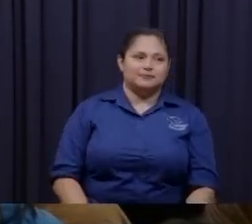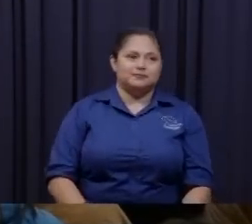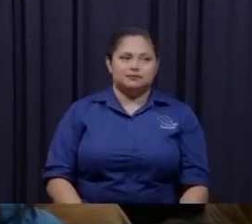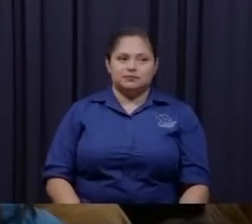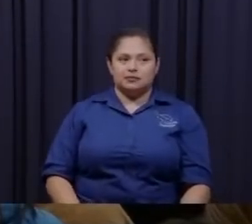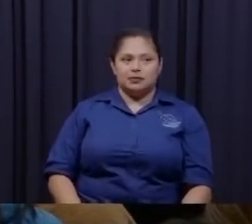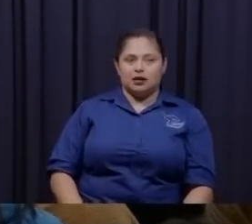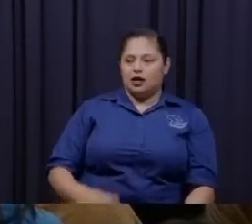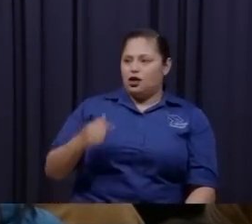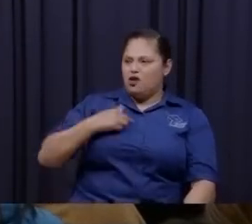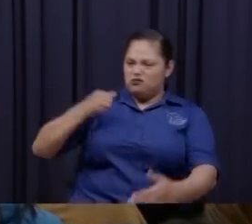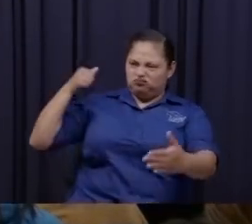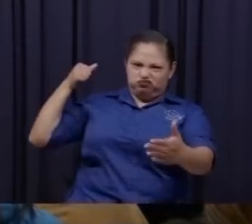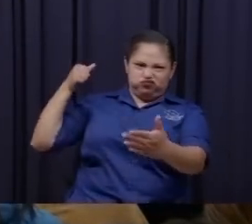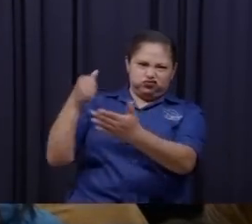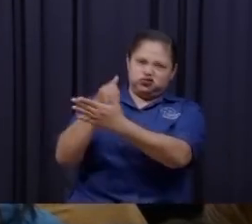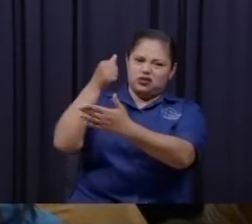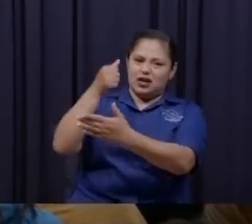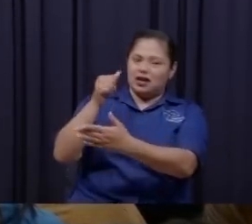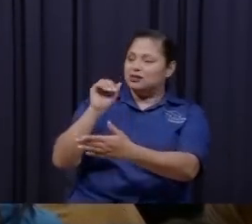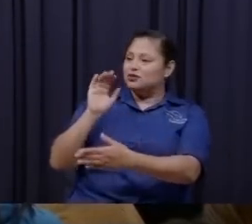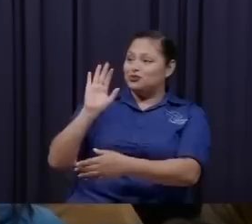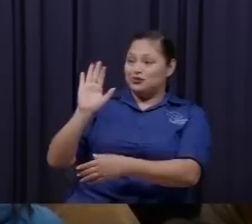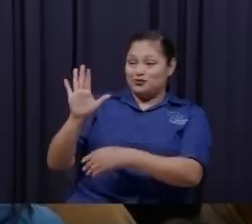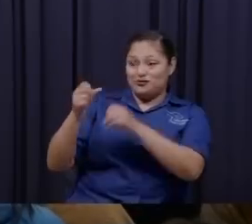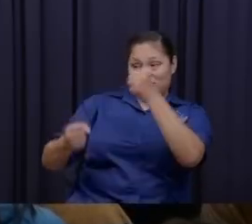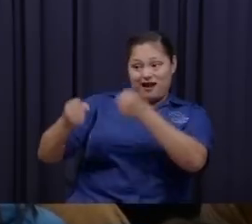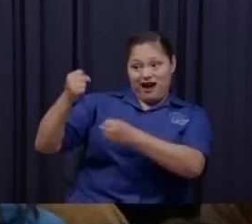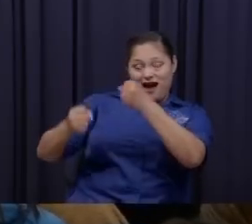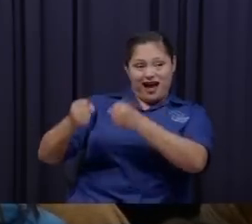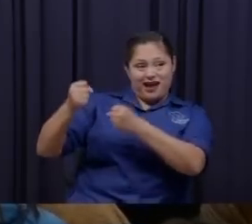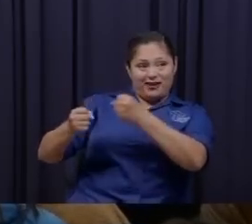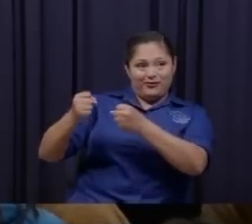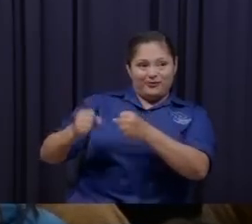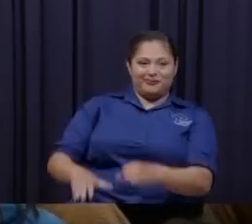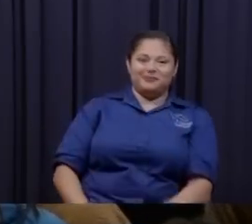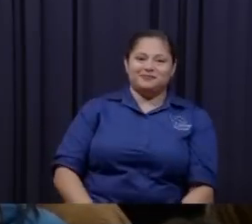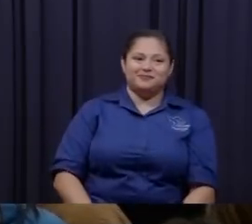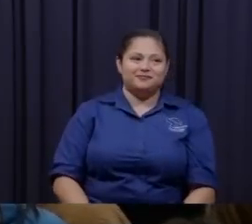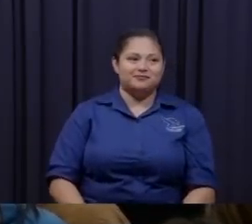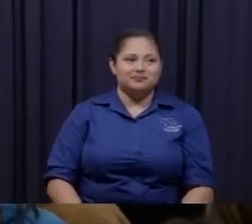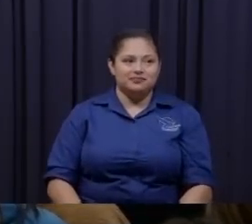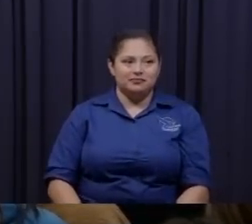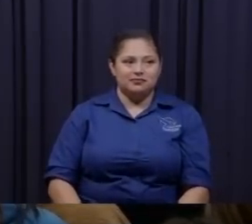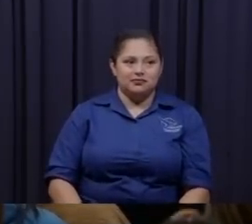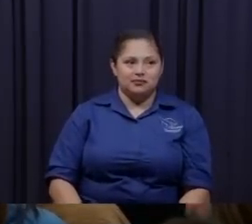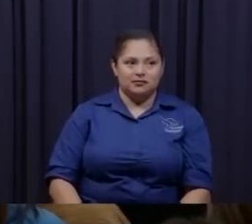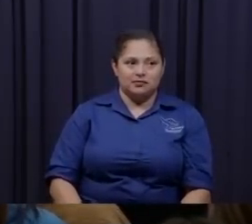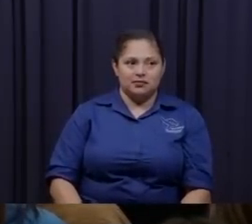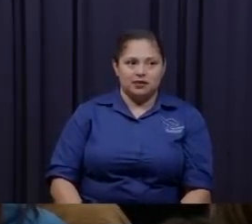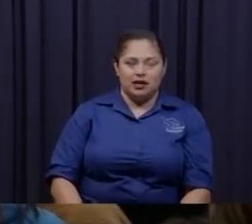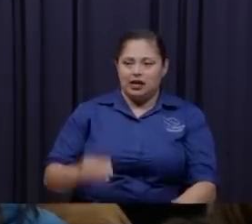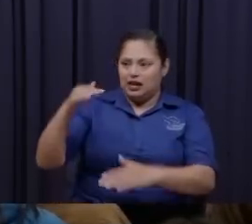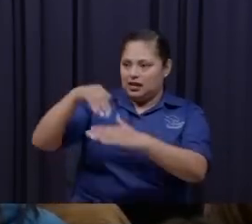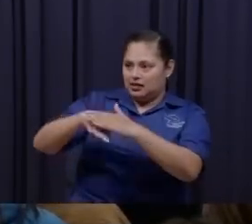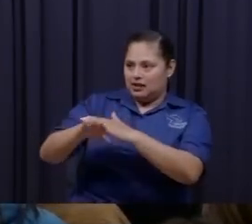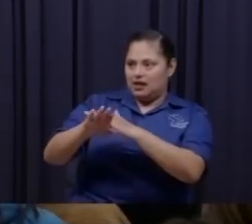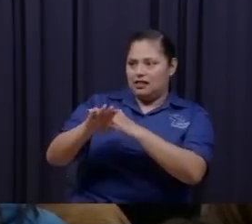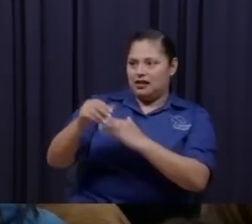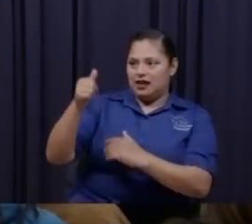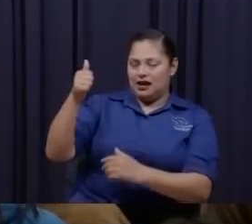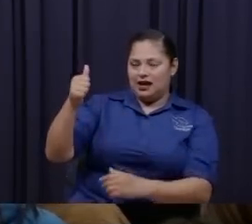que le choqué su carro Ford Taunus 12M color celeste en la entrada de la